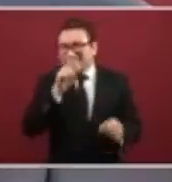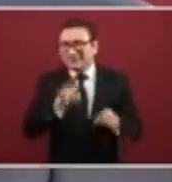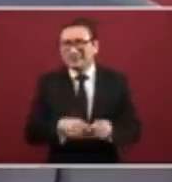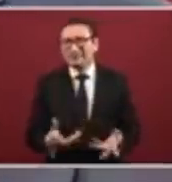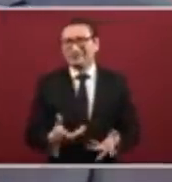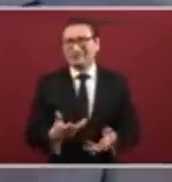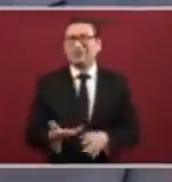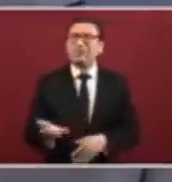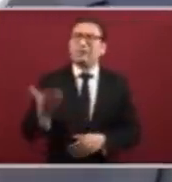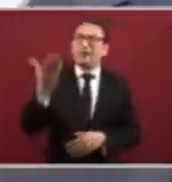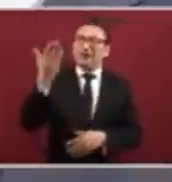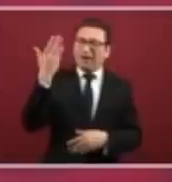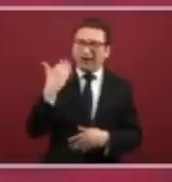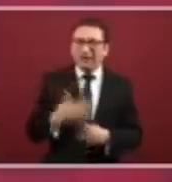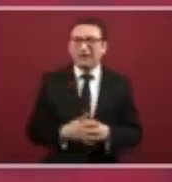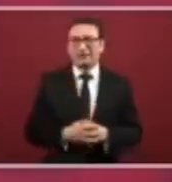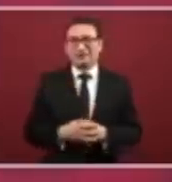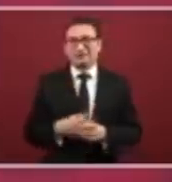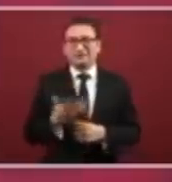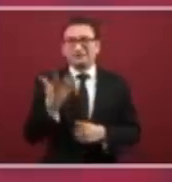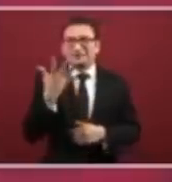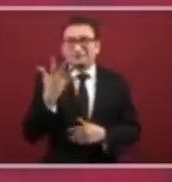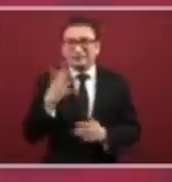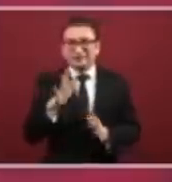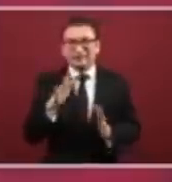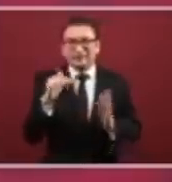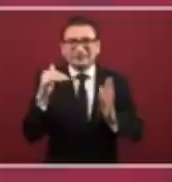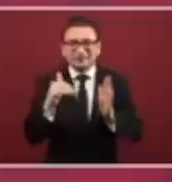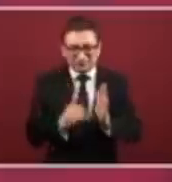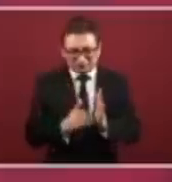es que habían 10,000 efectivos